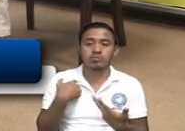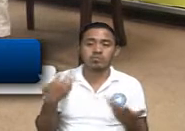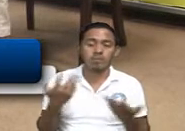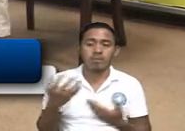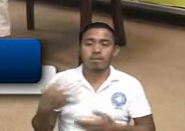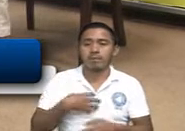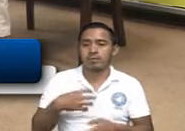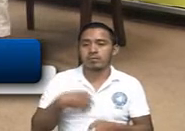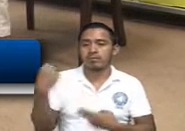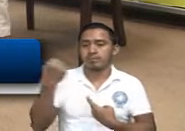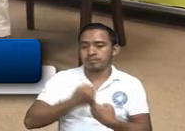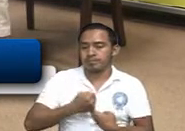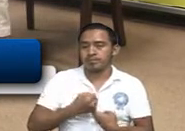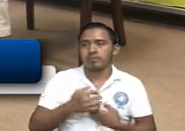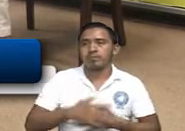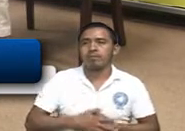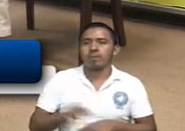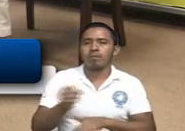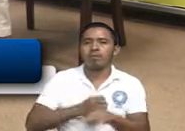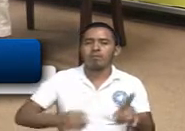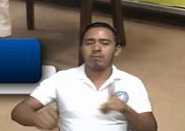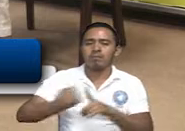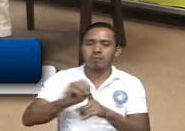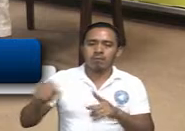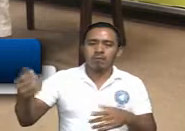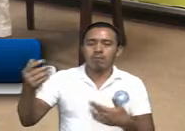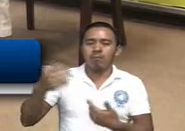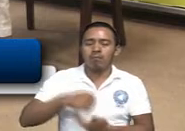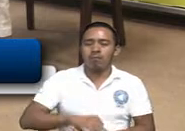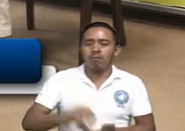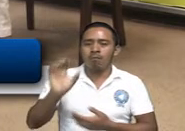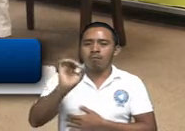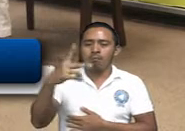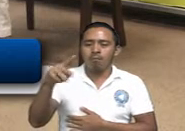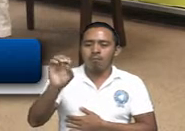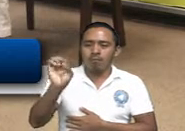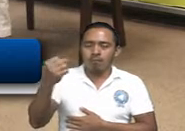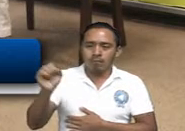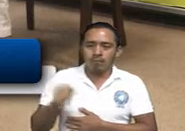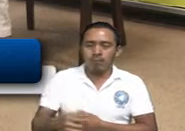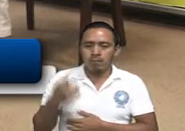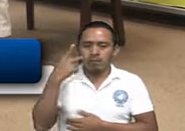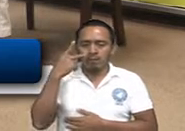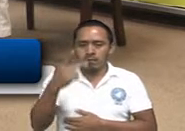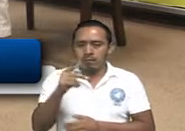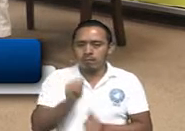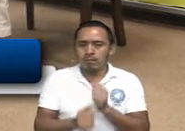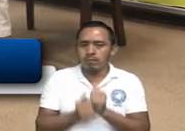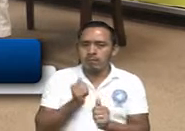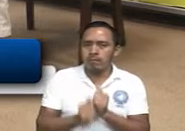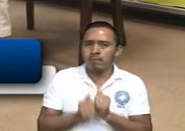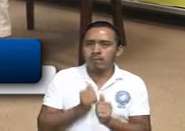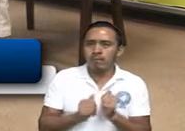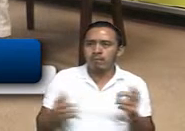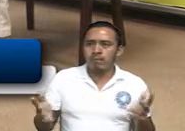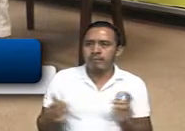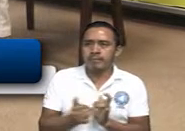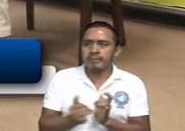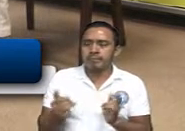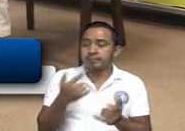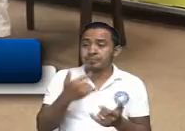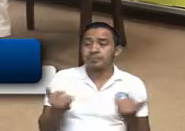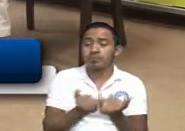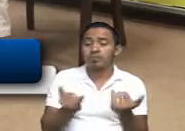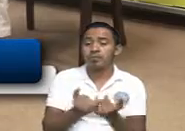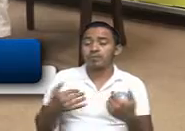de alerta. La Organización Panamericana de la Salud lo ha visto este problema como un problema de salud